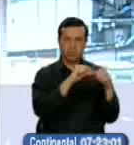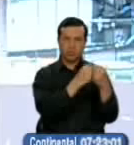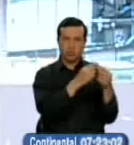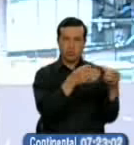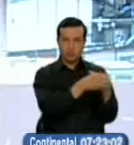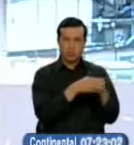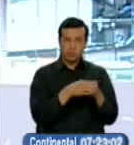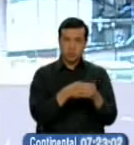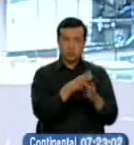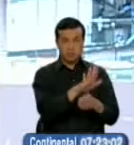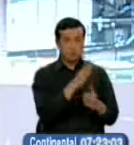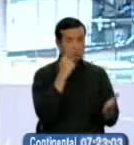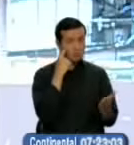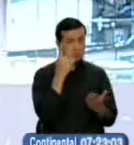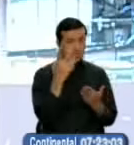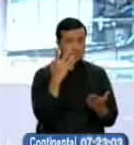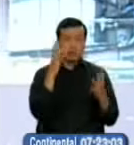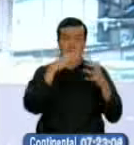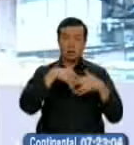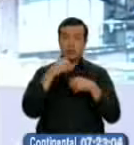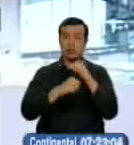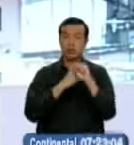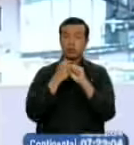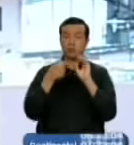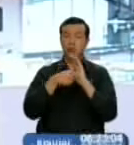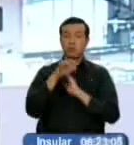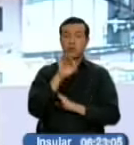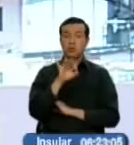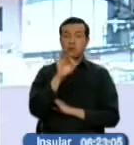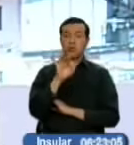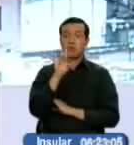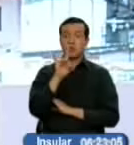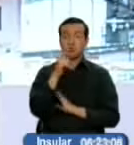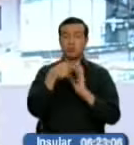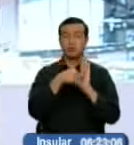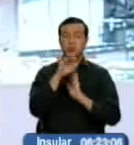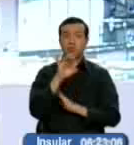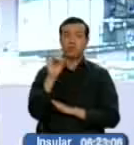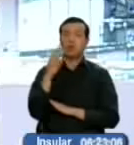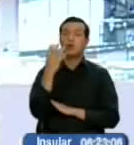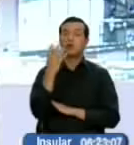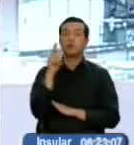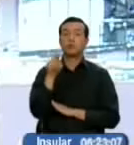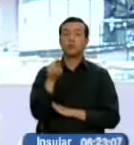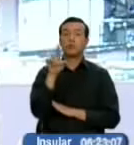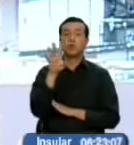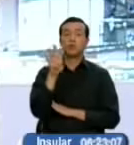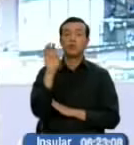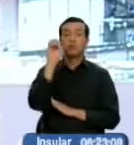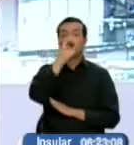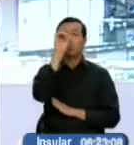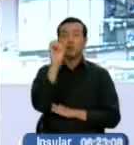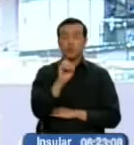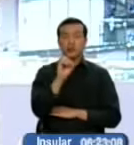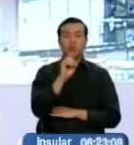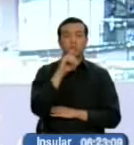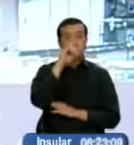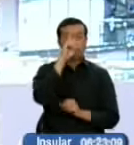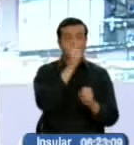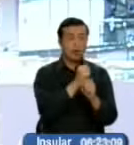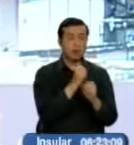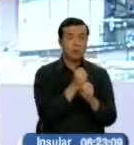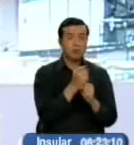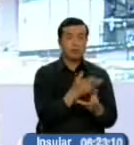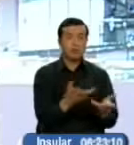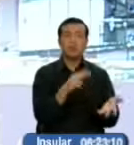unidades, etcétera, etcétera. Acuérdense que en la crisis del 98-99 llegamos a un 14.4% de lo que es el desempleo,